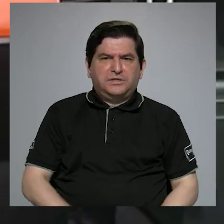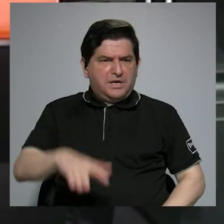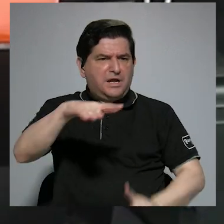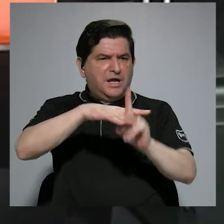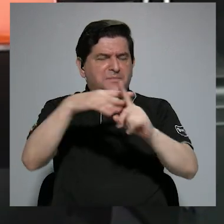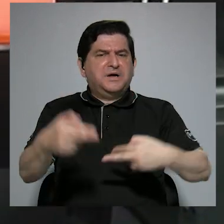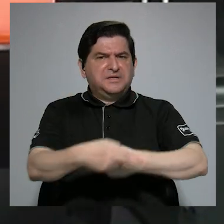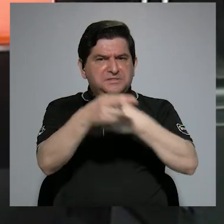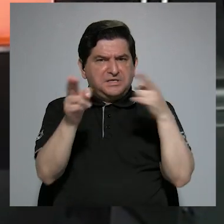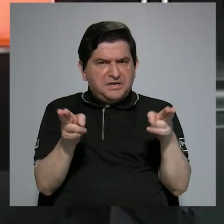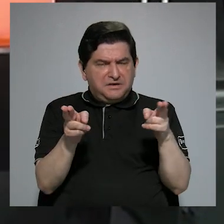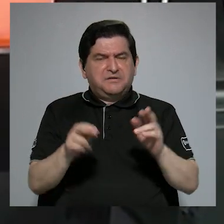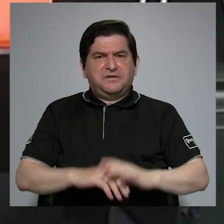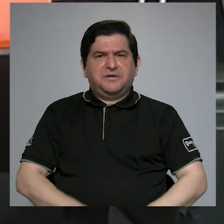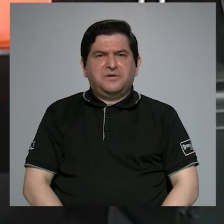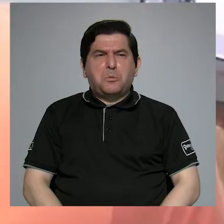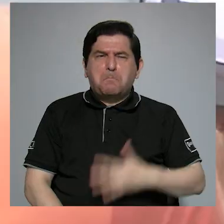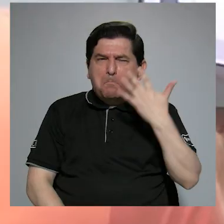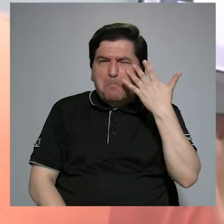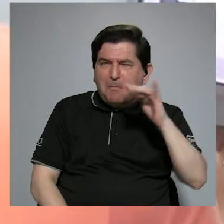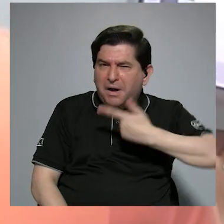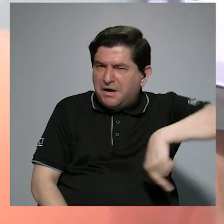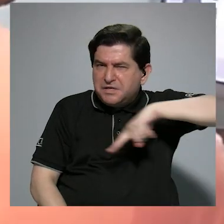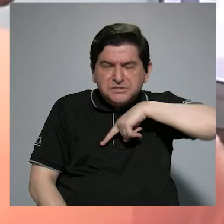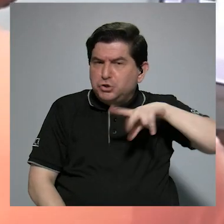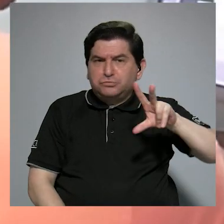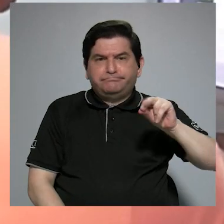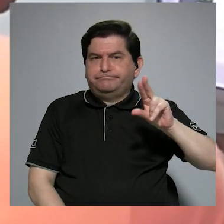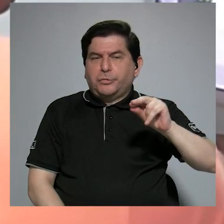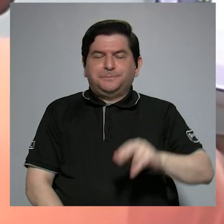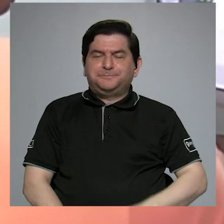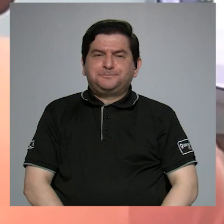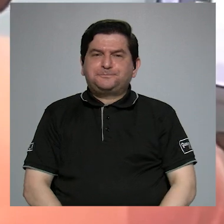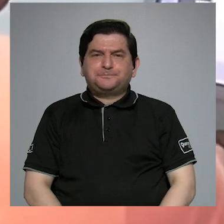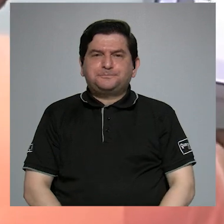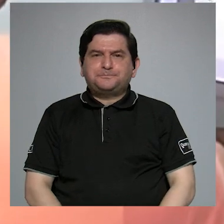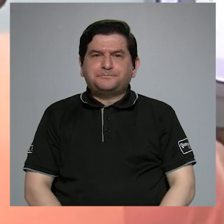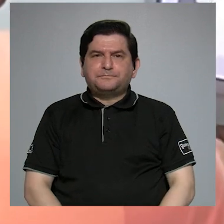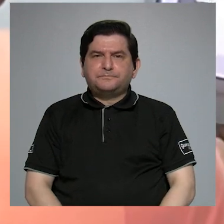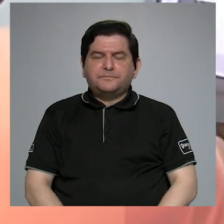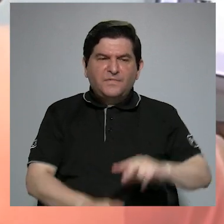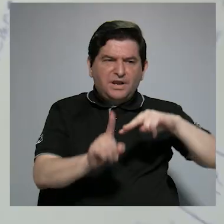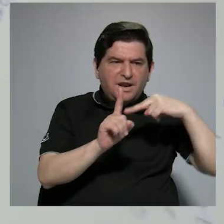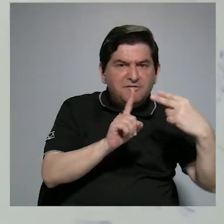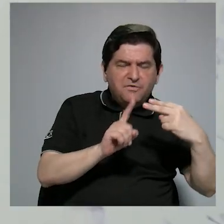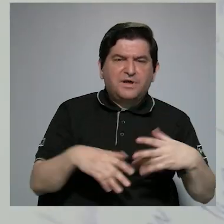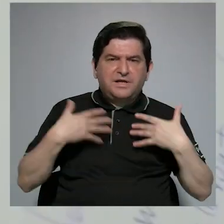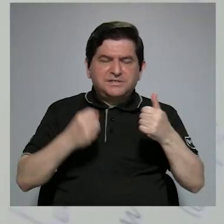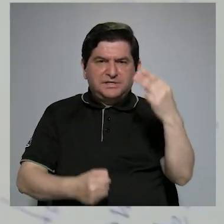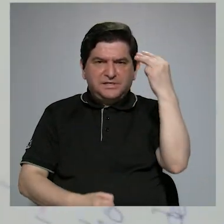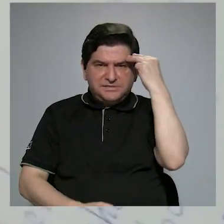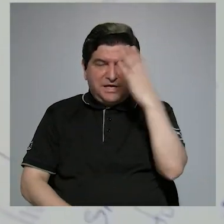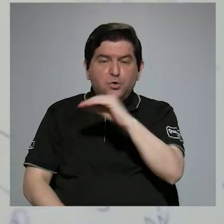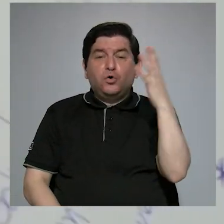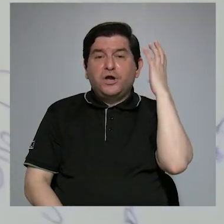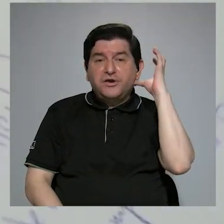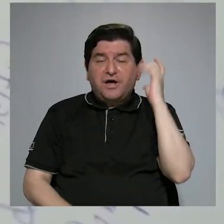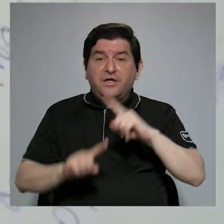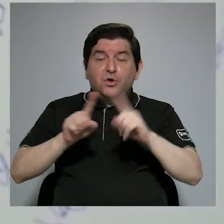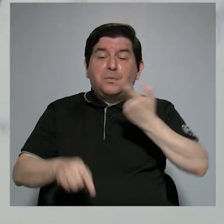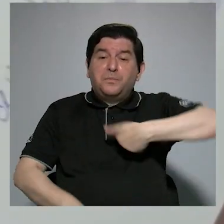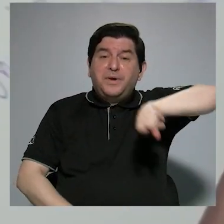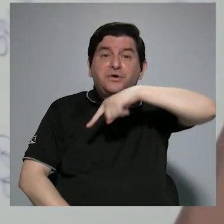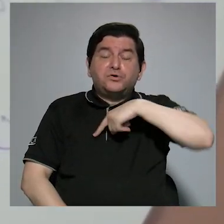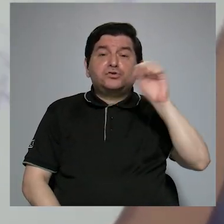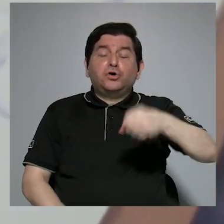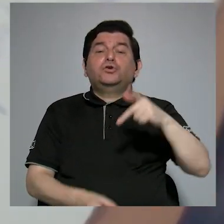hayan surgido en la región parecidas a nosotros, ¿verdad? Que sean enfocadas en salud mental y radio, pero